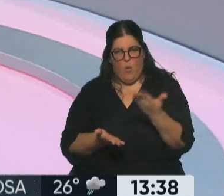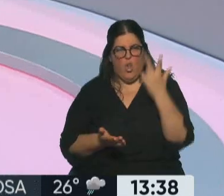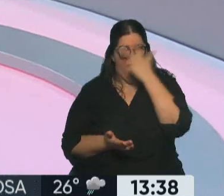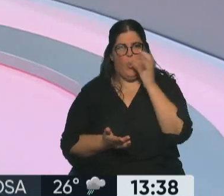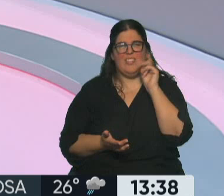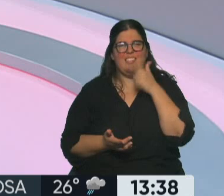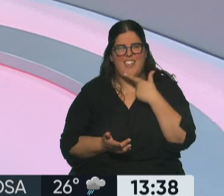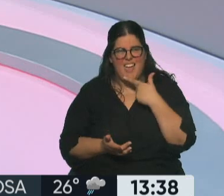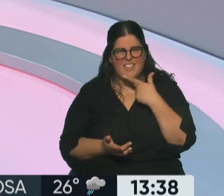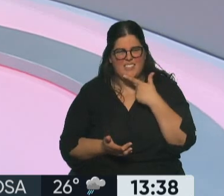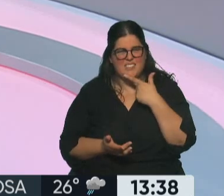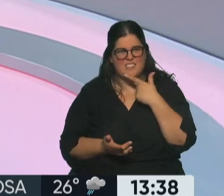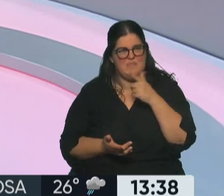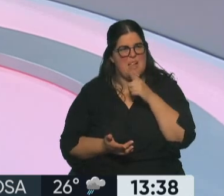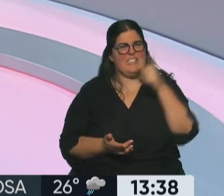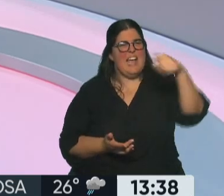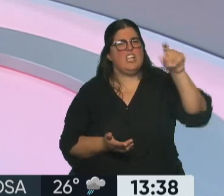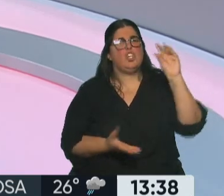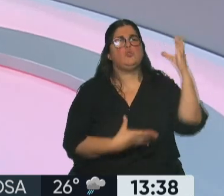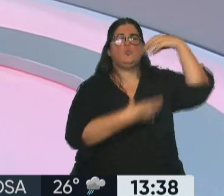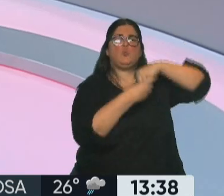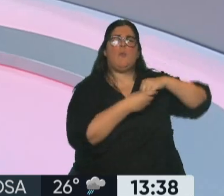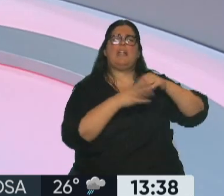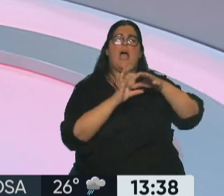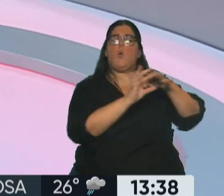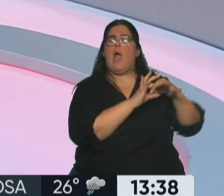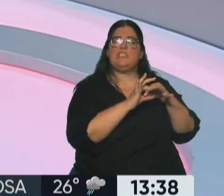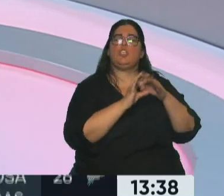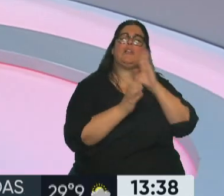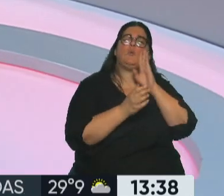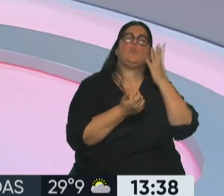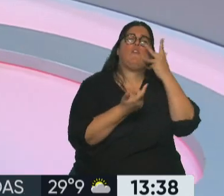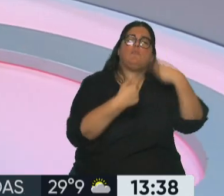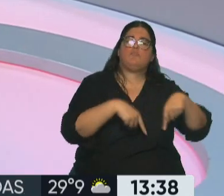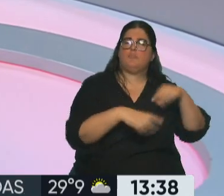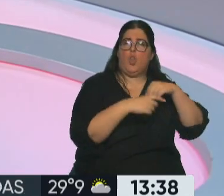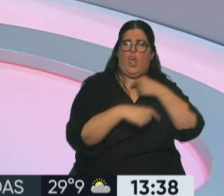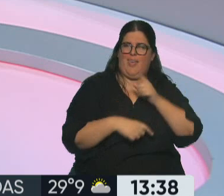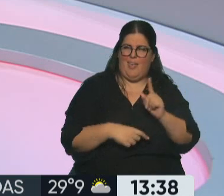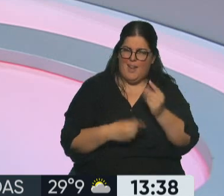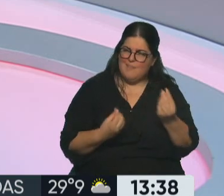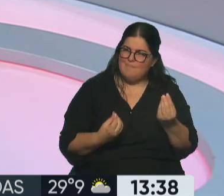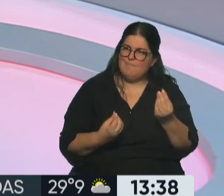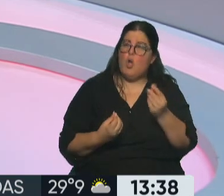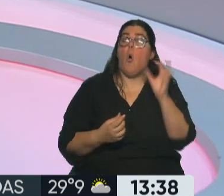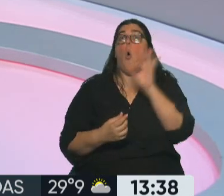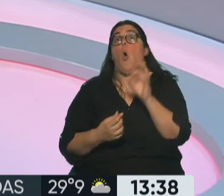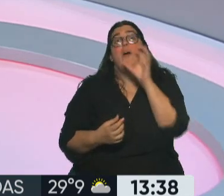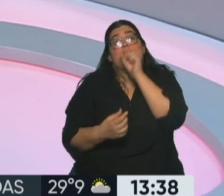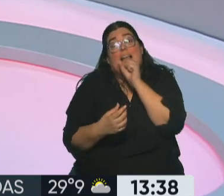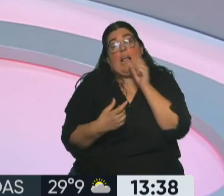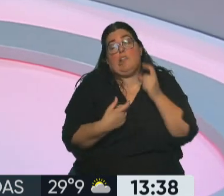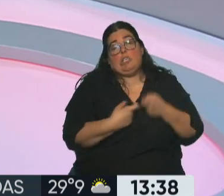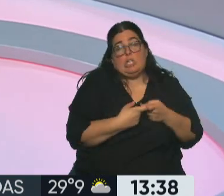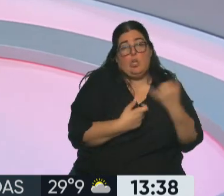de esta coalición o quizás lo hagan de manera secreta porque sí decho como una disputa que se dio entre Arabia Saudita y república islámica Irán en